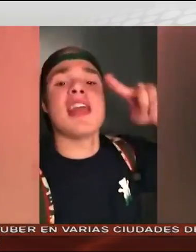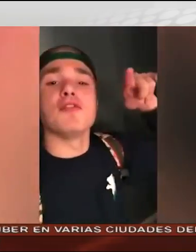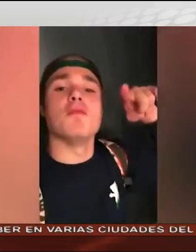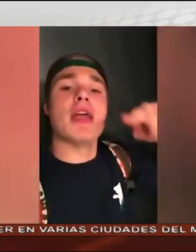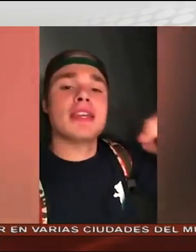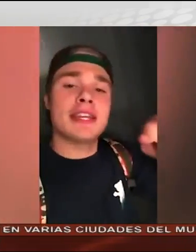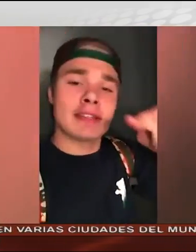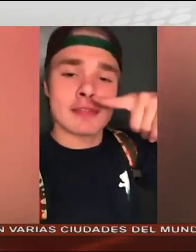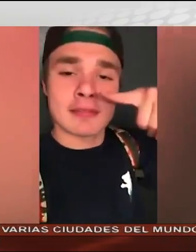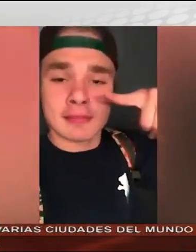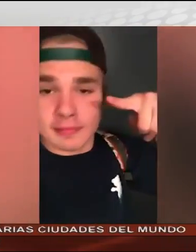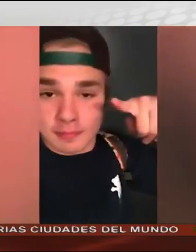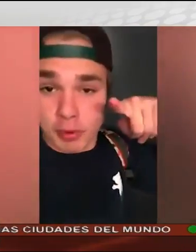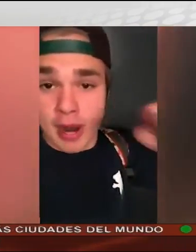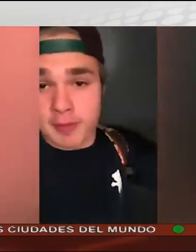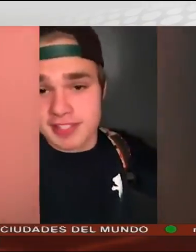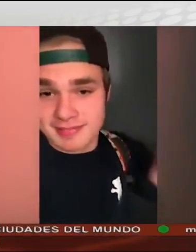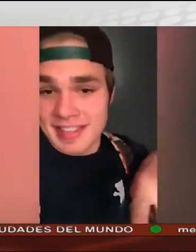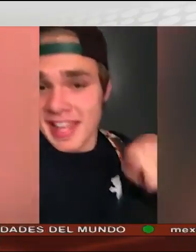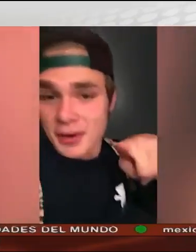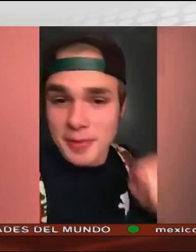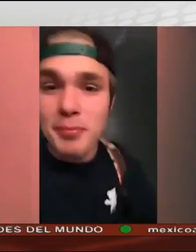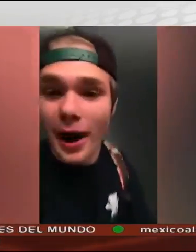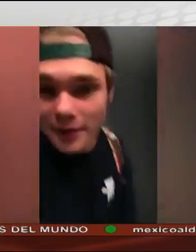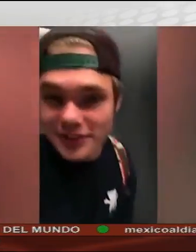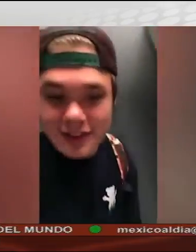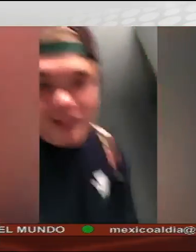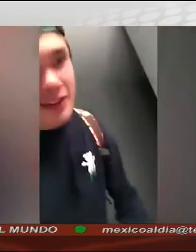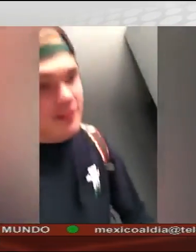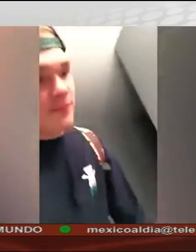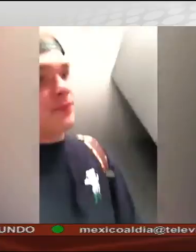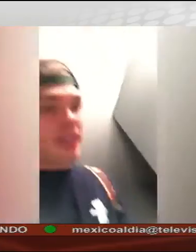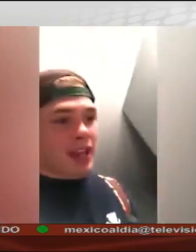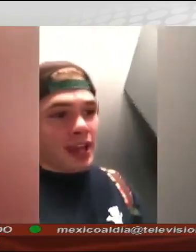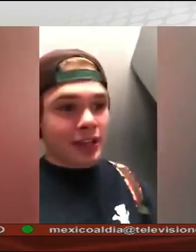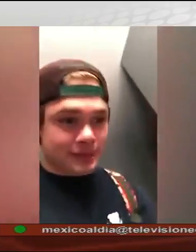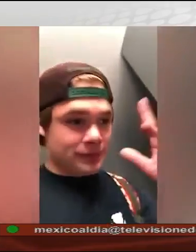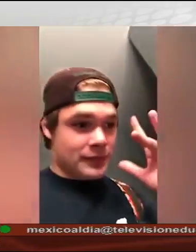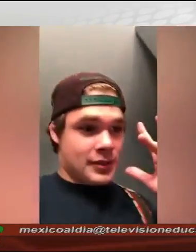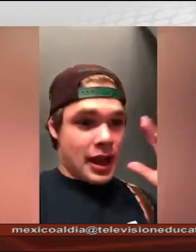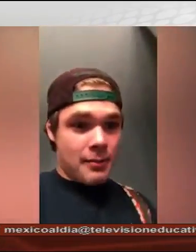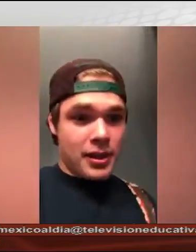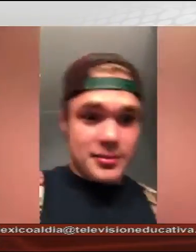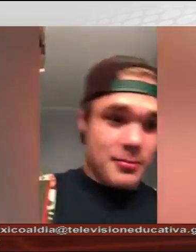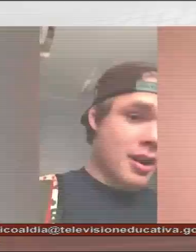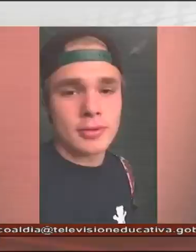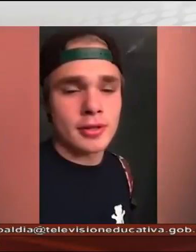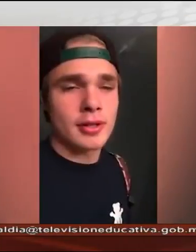que encontró un celular perdido y decidió pues dejar este mensaje.